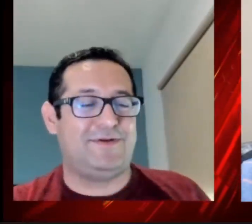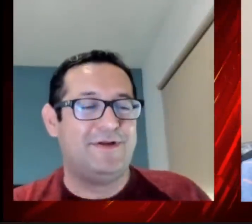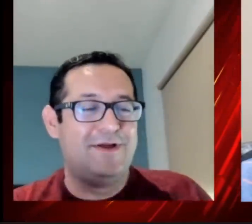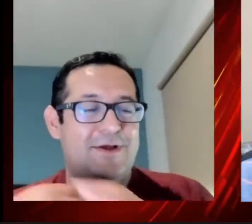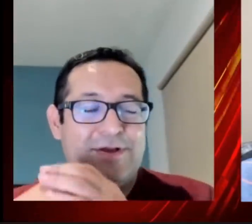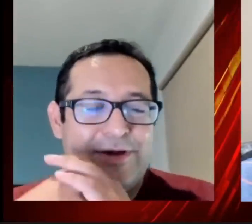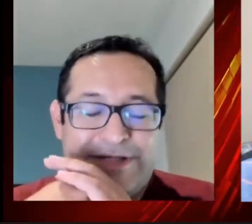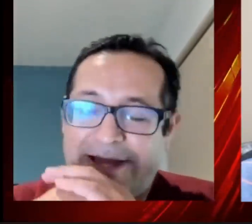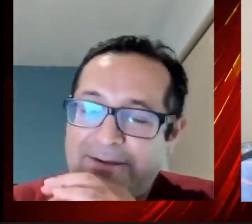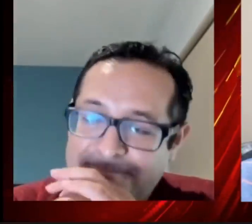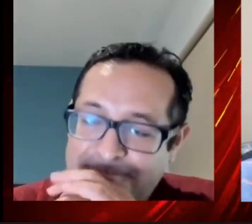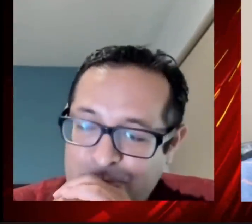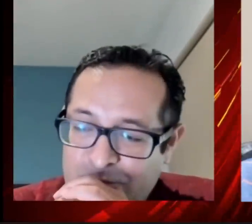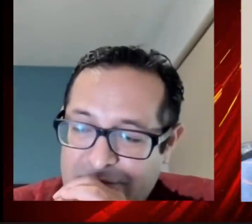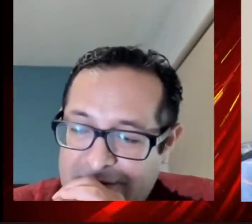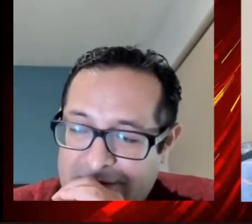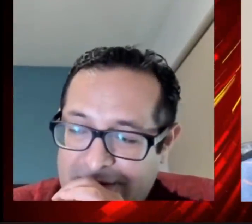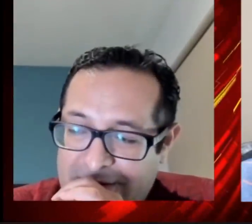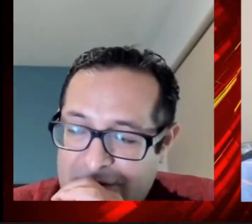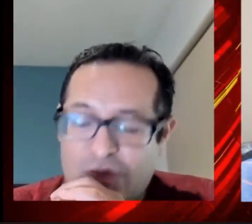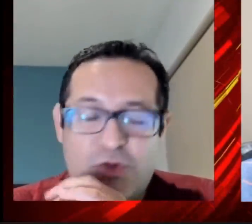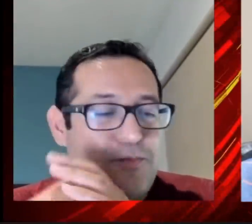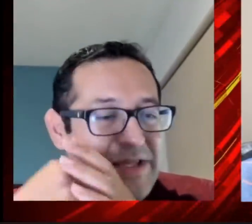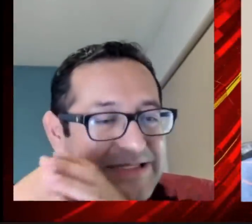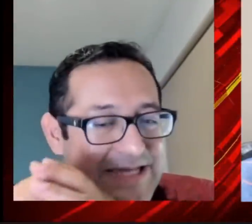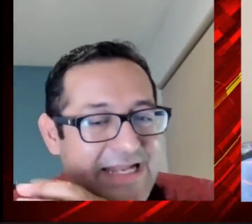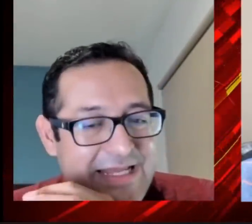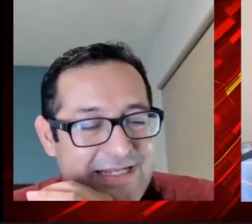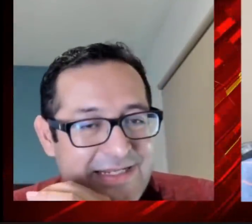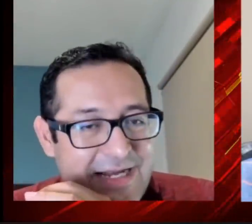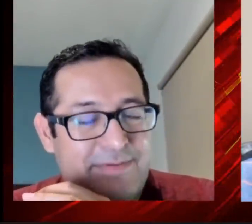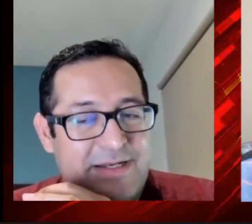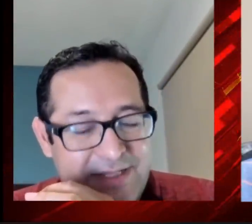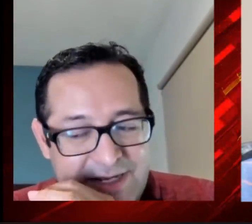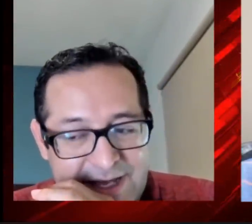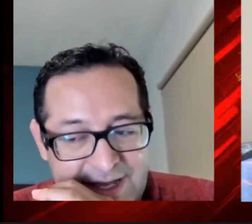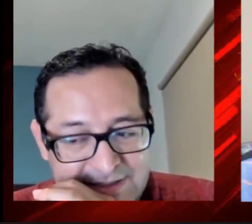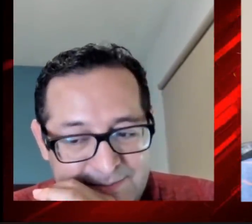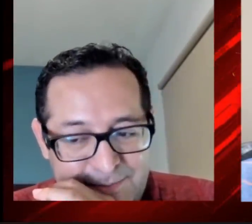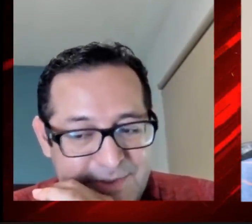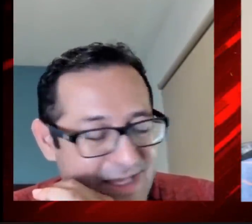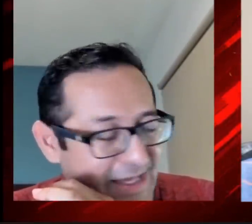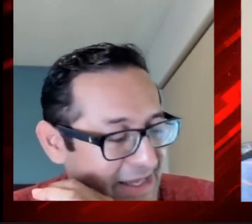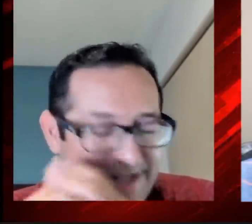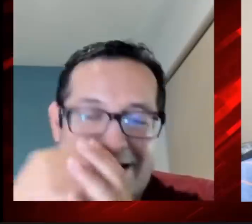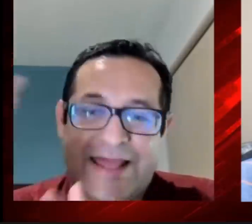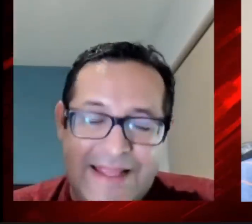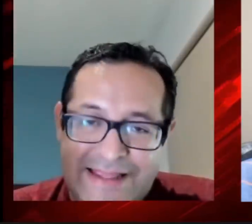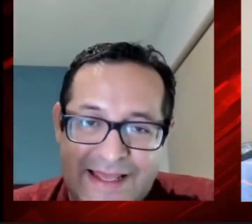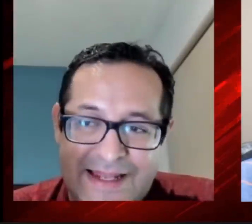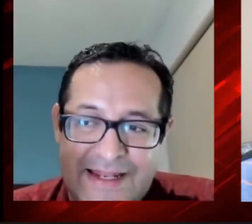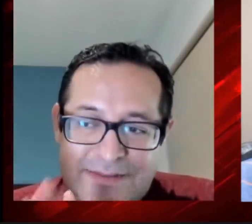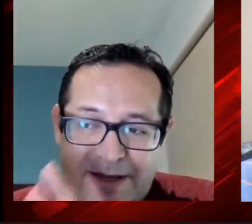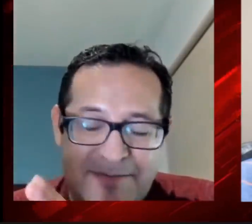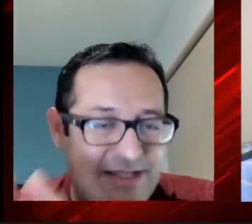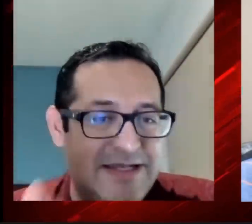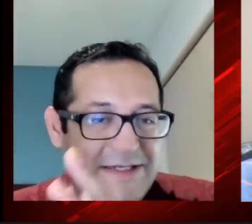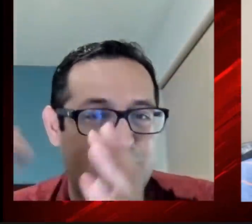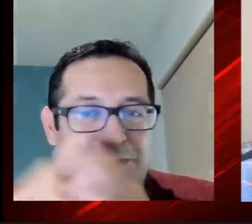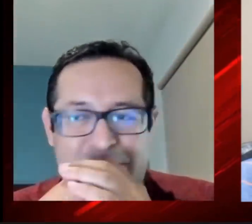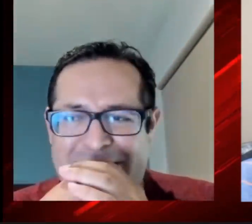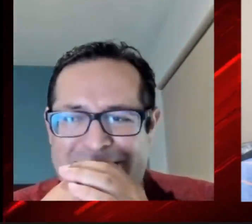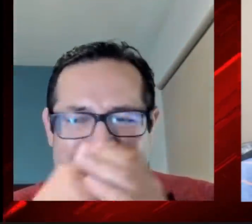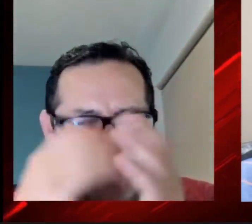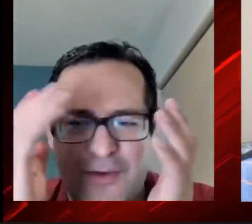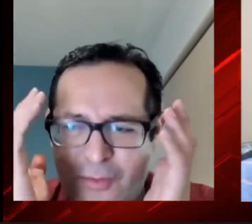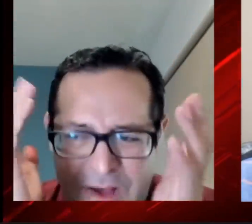entiendo. O sea, no pueden salir a repartir el gas porque ¿quién? ¿La gente les va a vandalizar